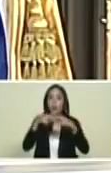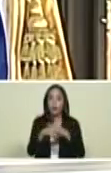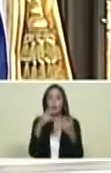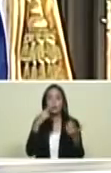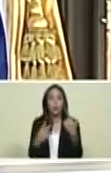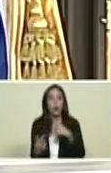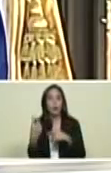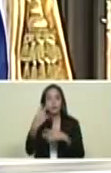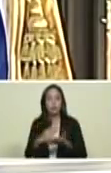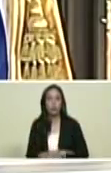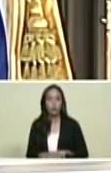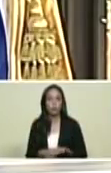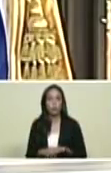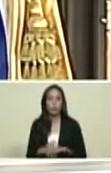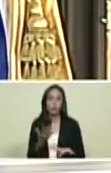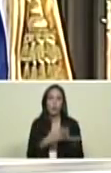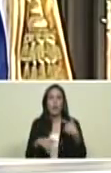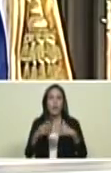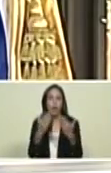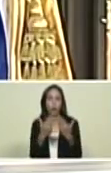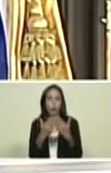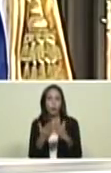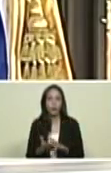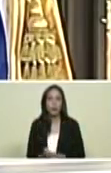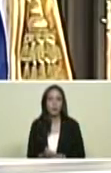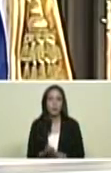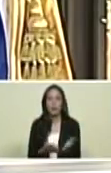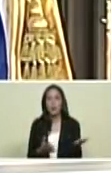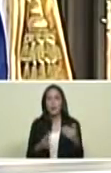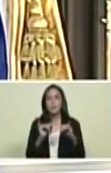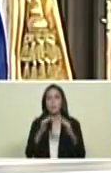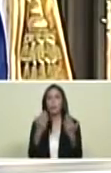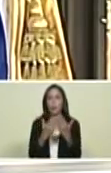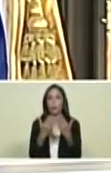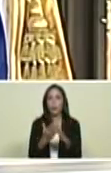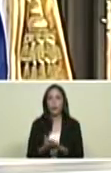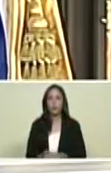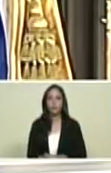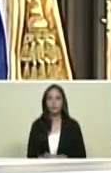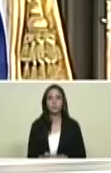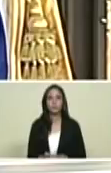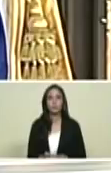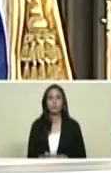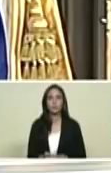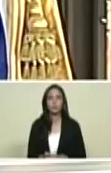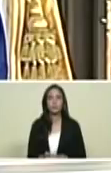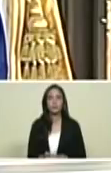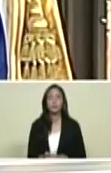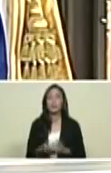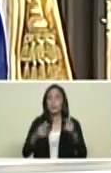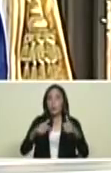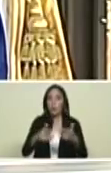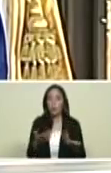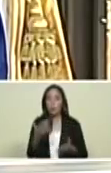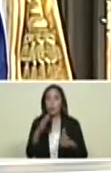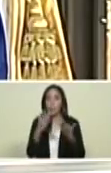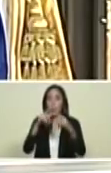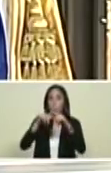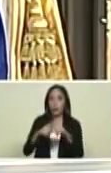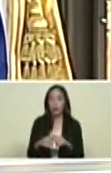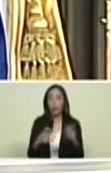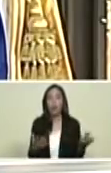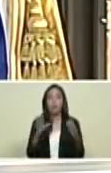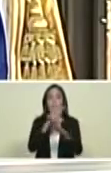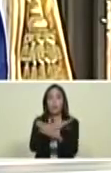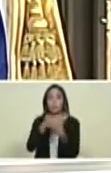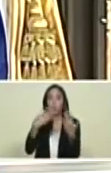segundo módulo de la Escuela Bolivariano Padre Rosario. Hoy se cumplen